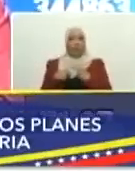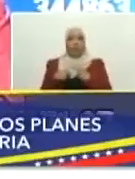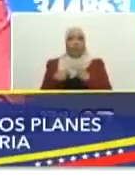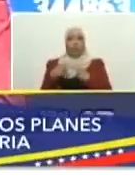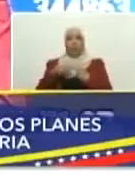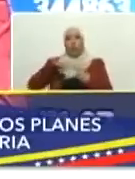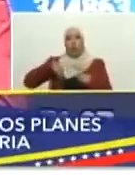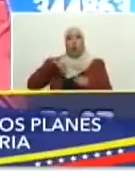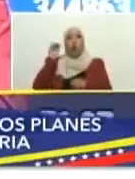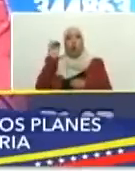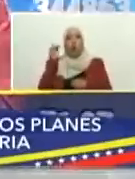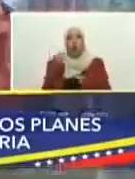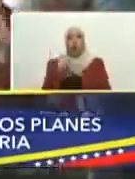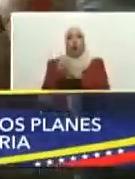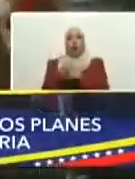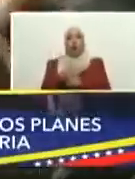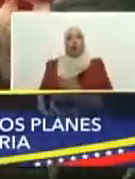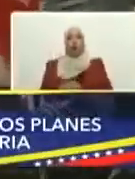nuestro camino.